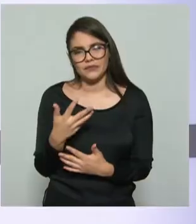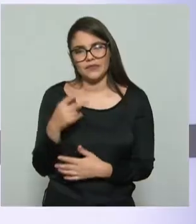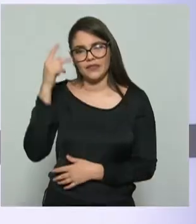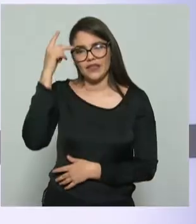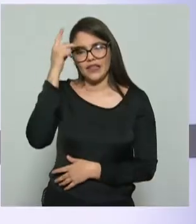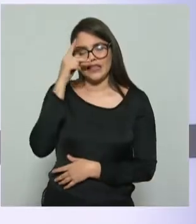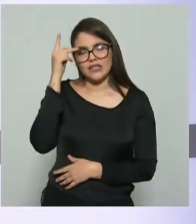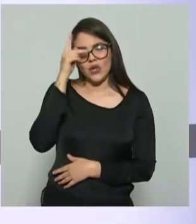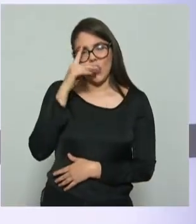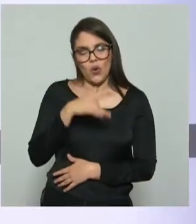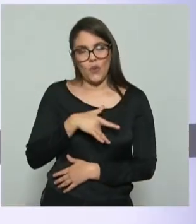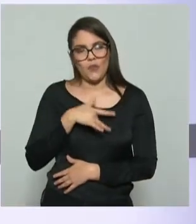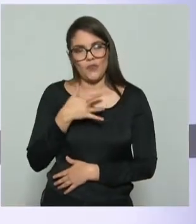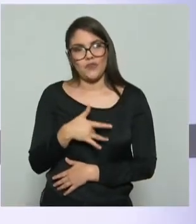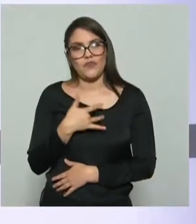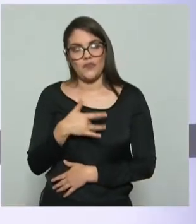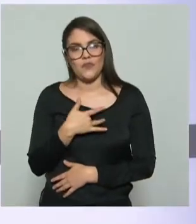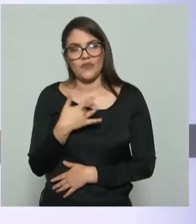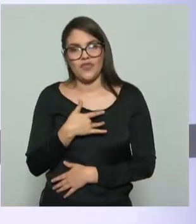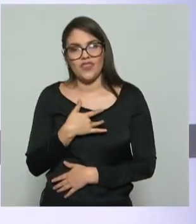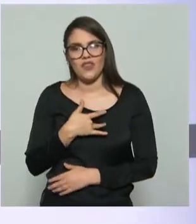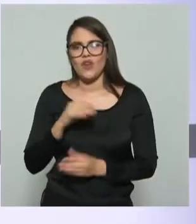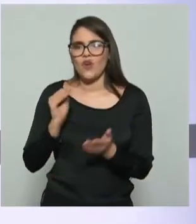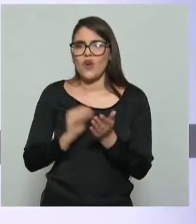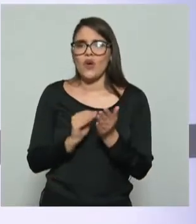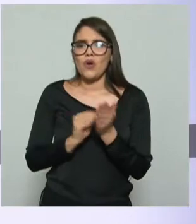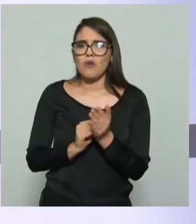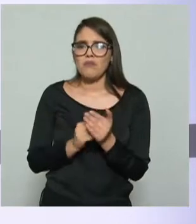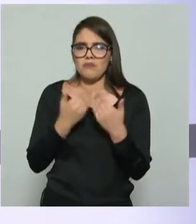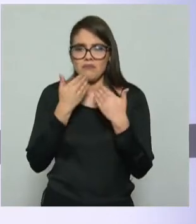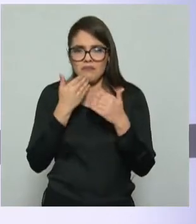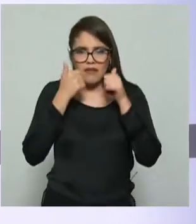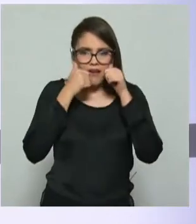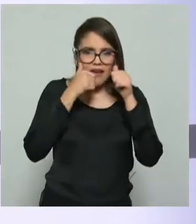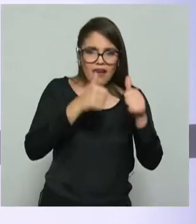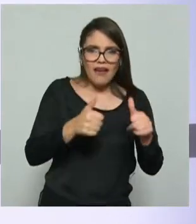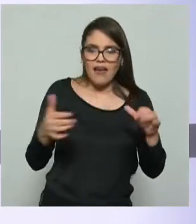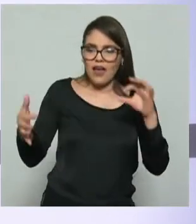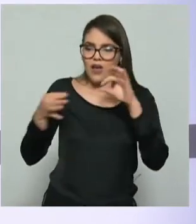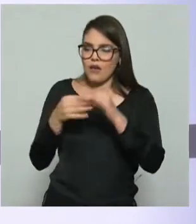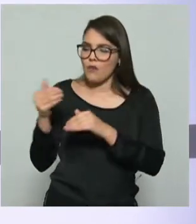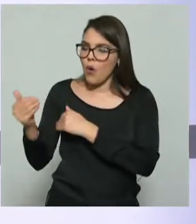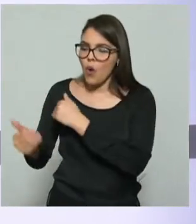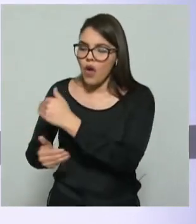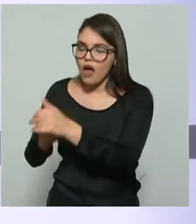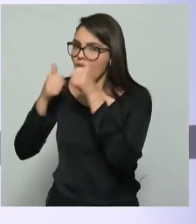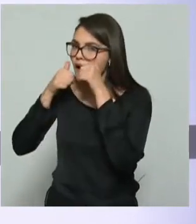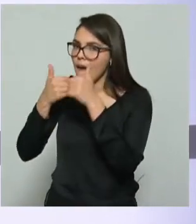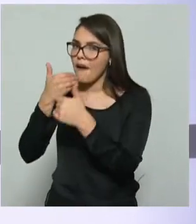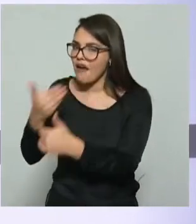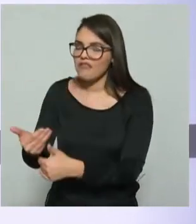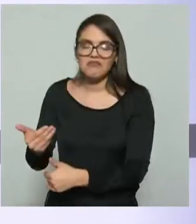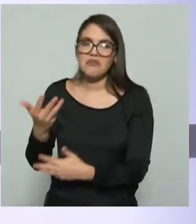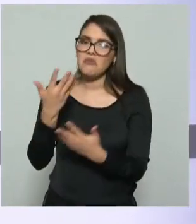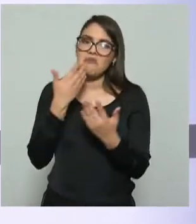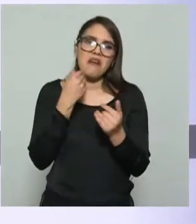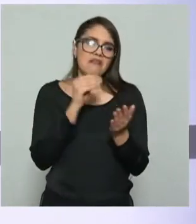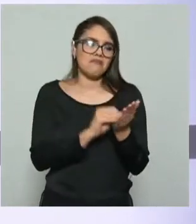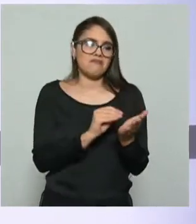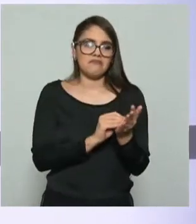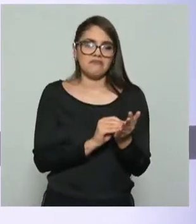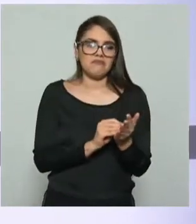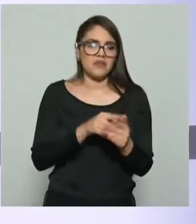psicoemocional sigue siendo un tabú para las autoridades porque no tenemos vinculaciones a proceso por ese tipo de violencias, porque se